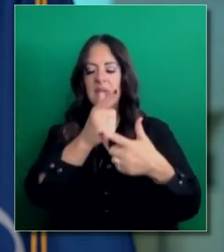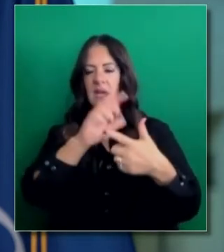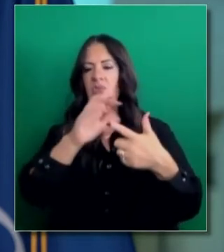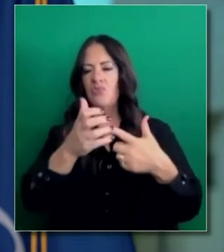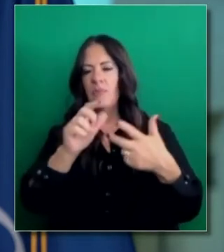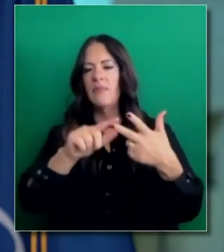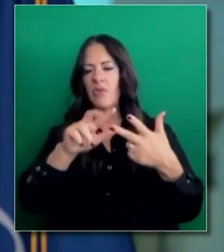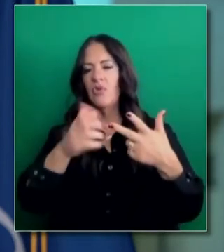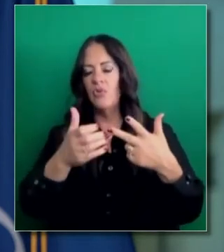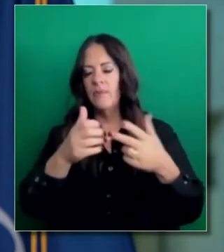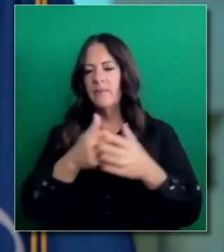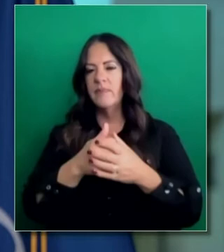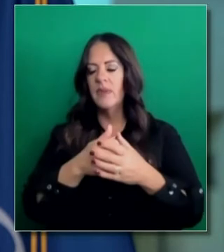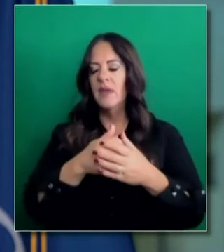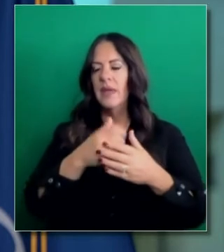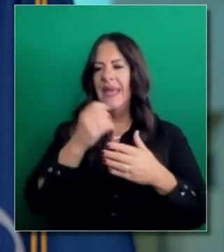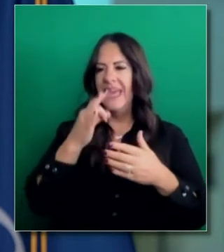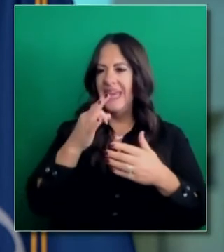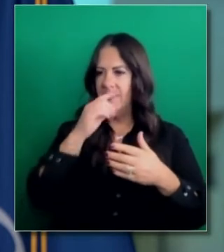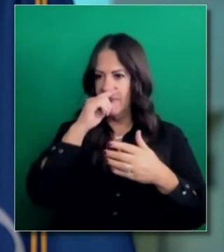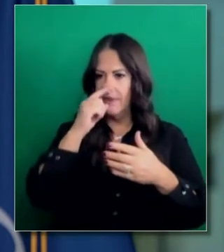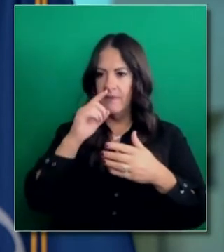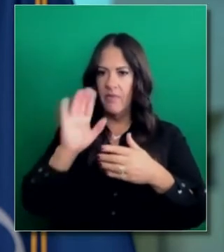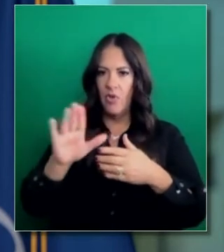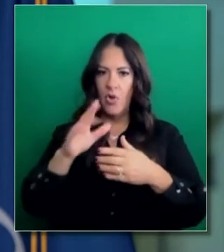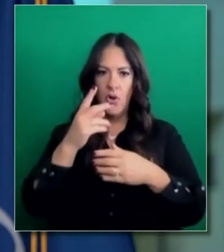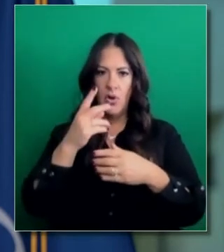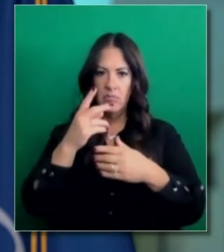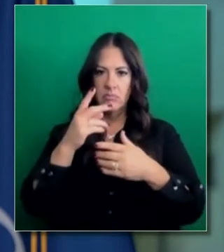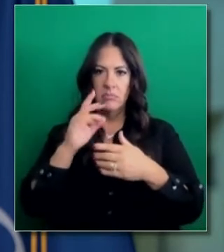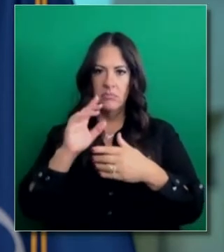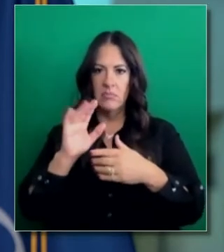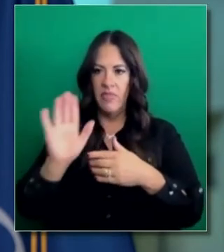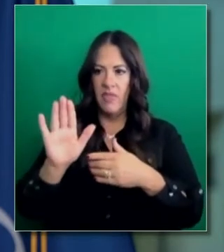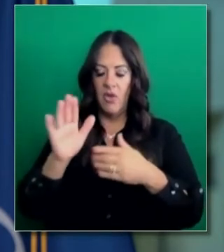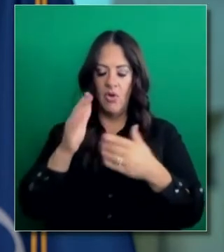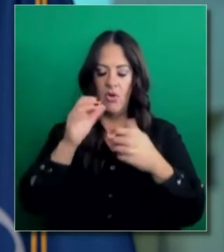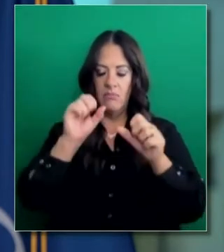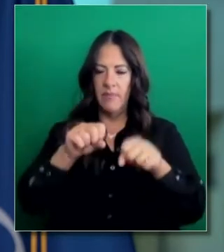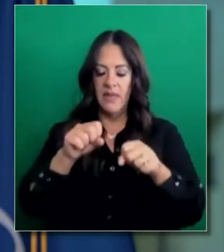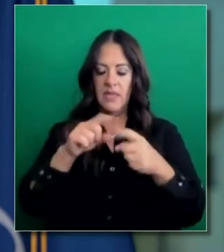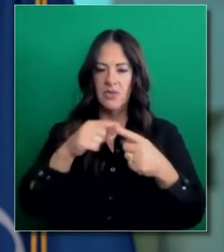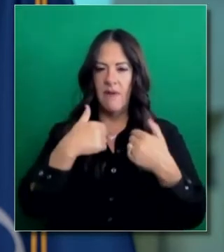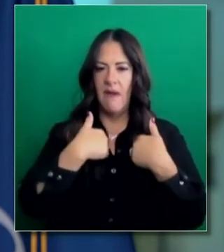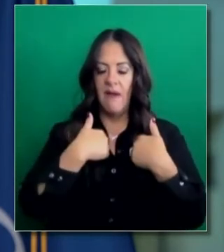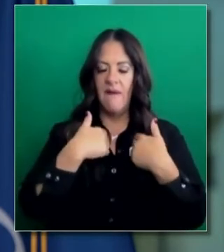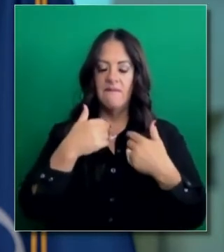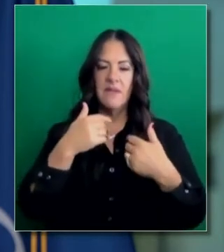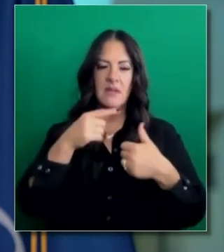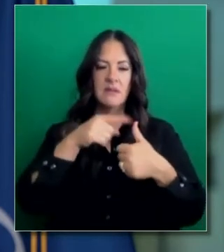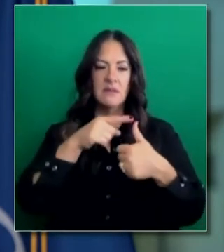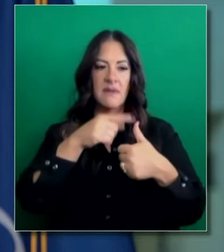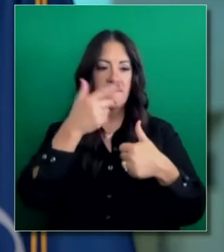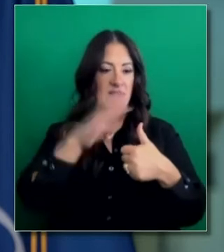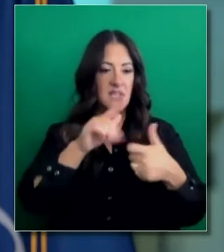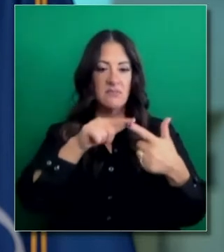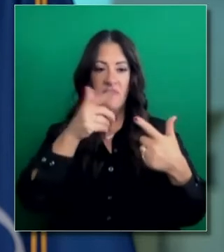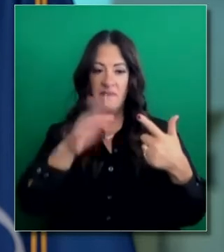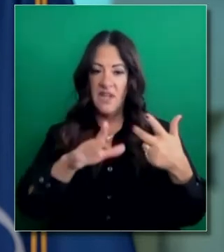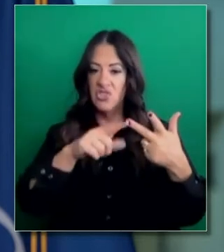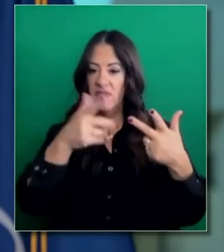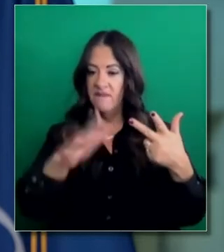asistencia a largo plazo esa ese enfoque la equidad de